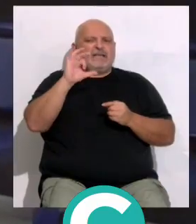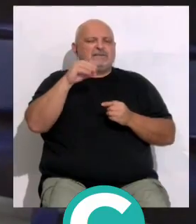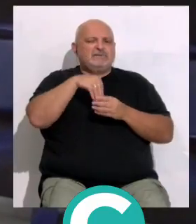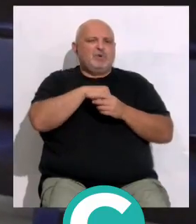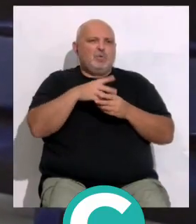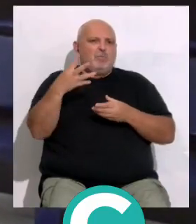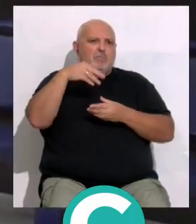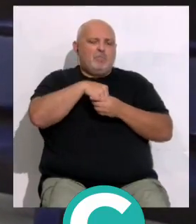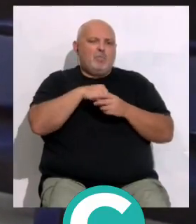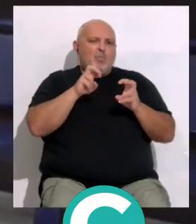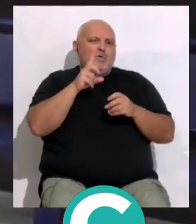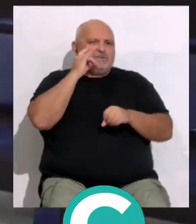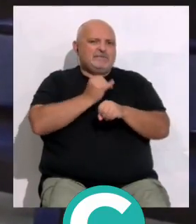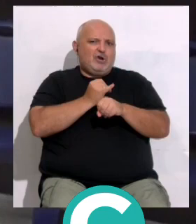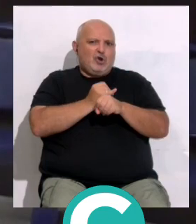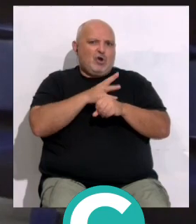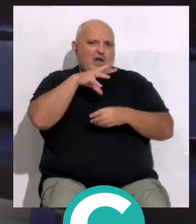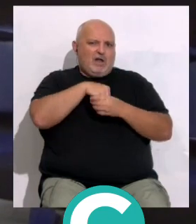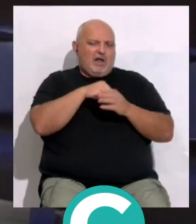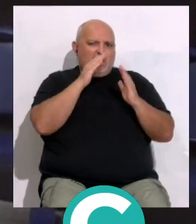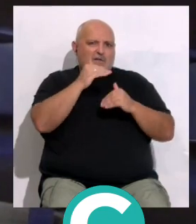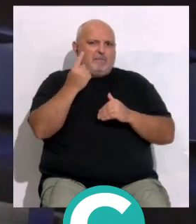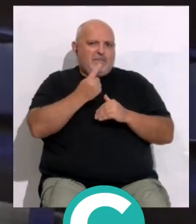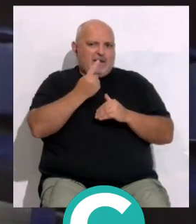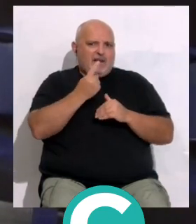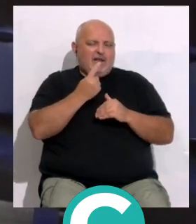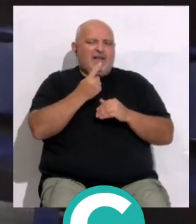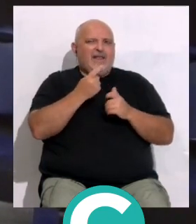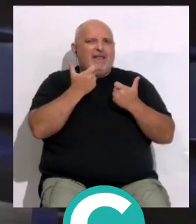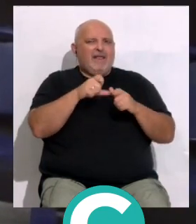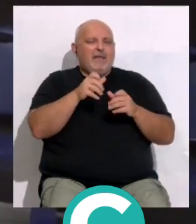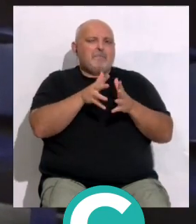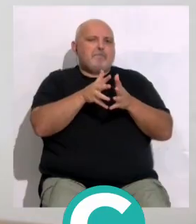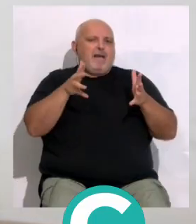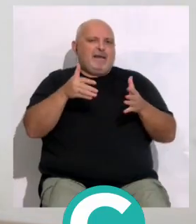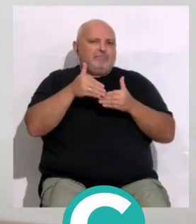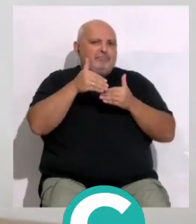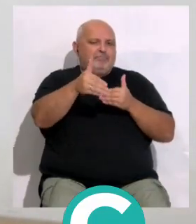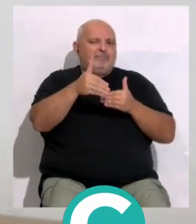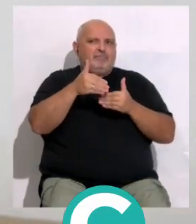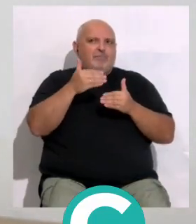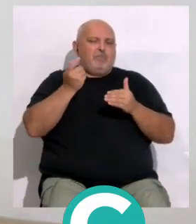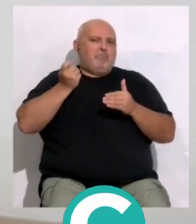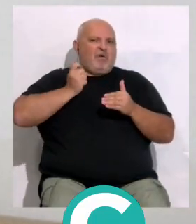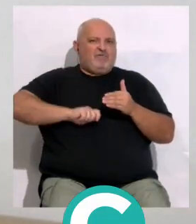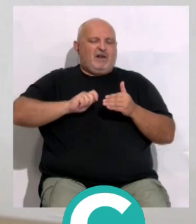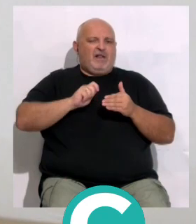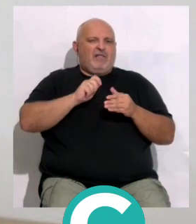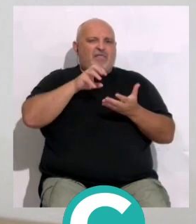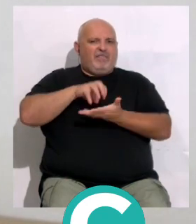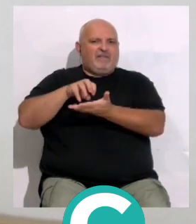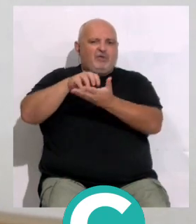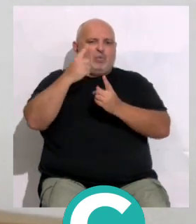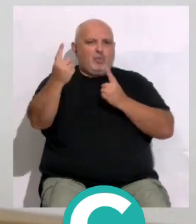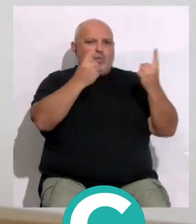la incorporación de un psicólogo clínico en la atención primaria y que se quiere ampliar hasta llegar a un profesional por cada centro